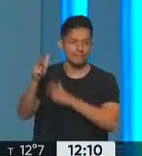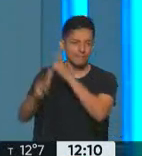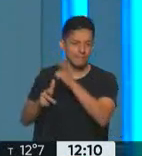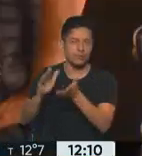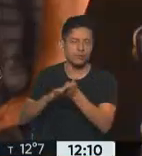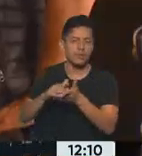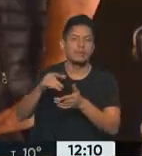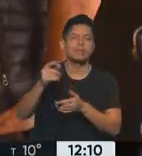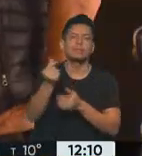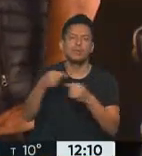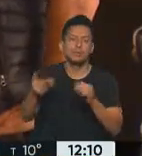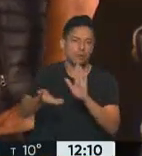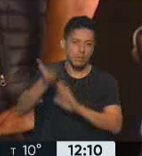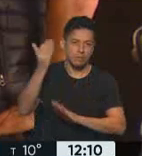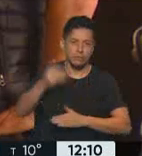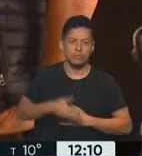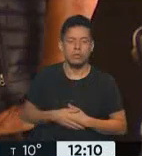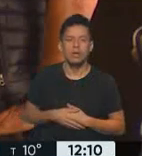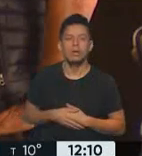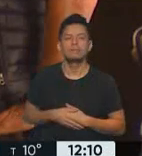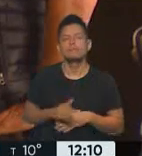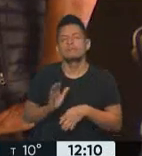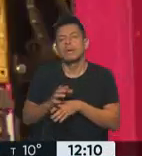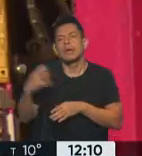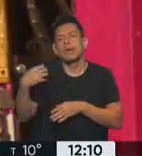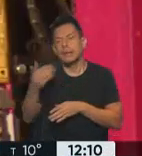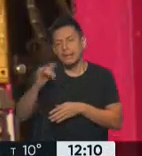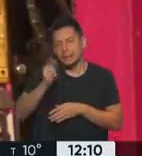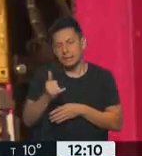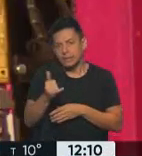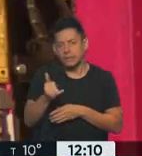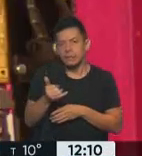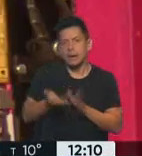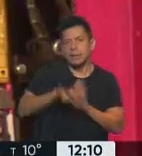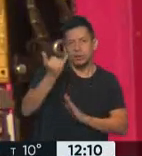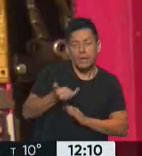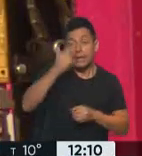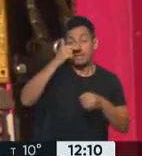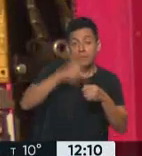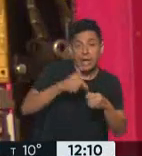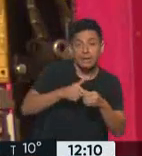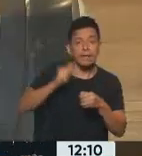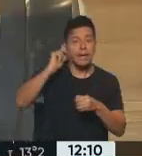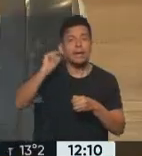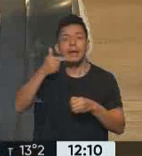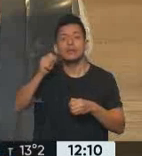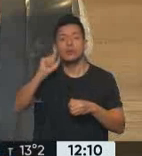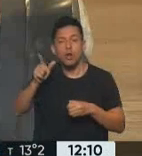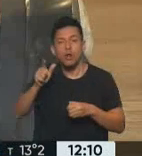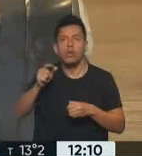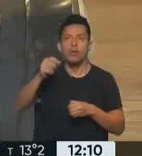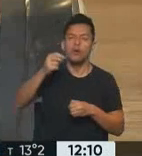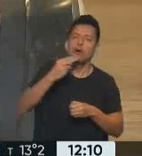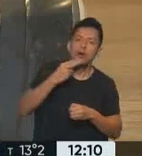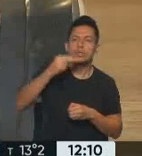incremento. En términos generales, sí, aumentó tanto en las naftas como en los gasoil, alrededor de un 11 a un